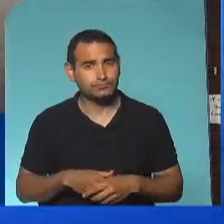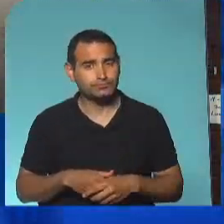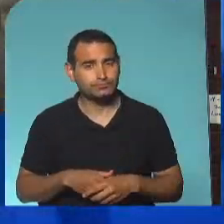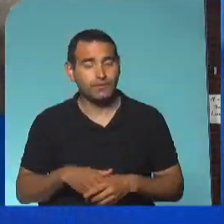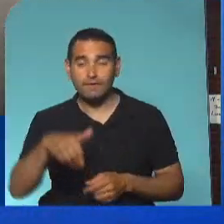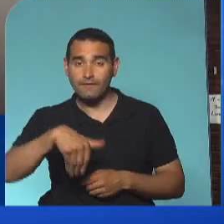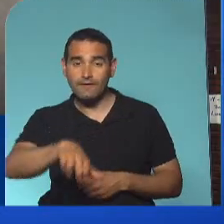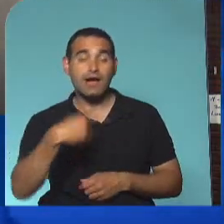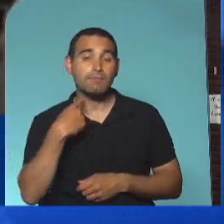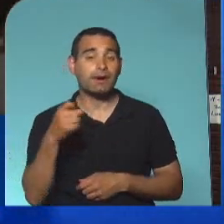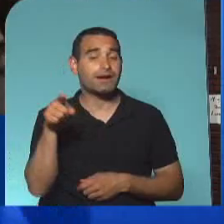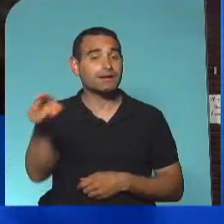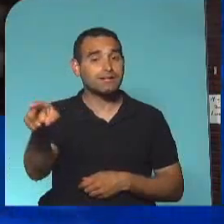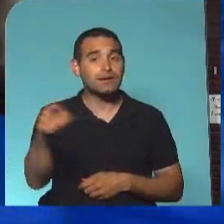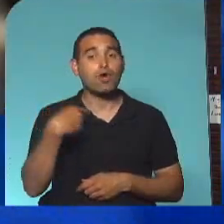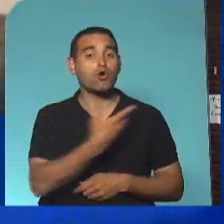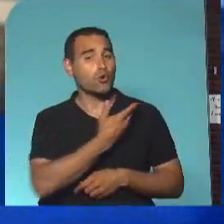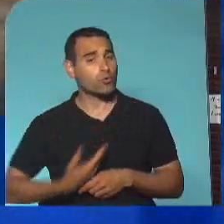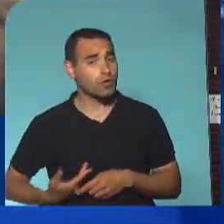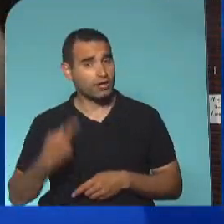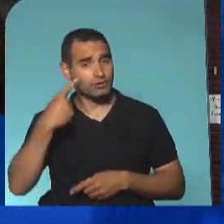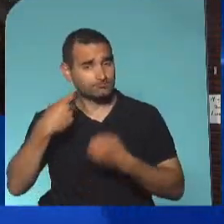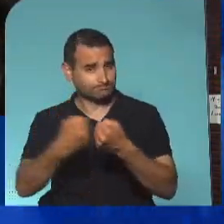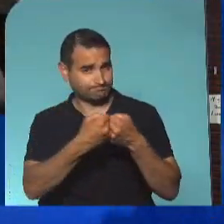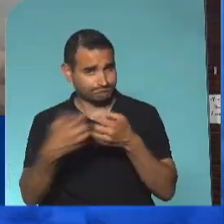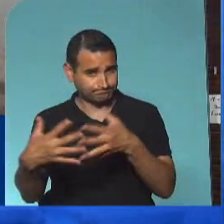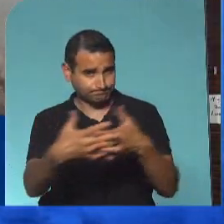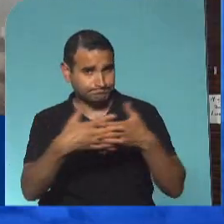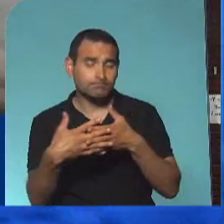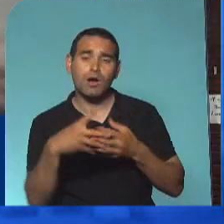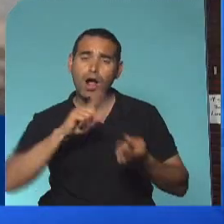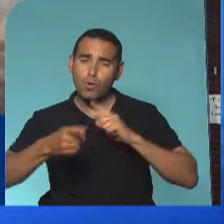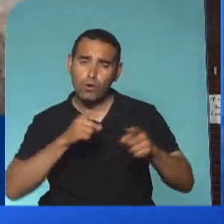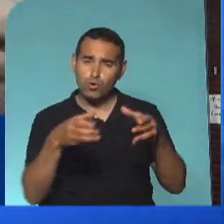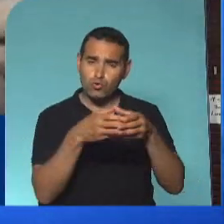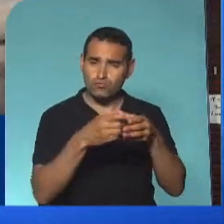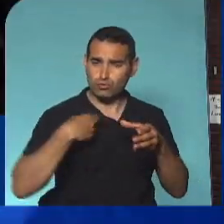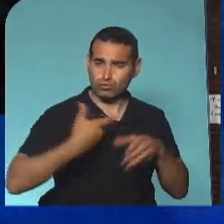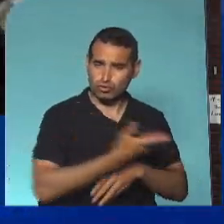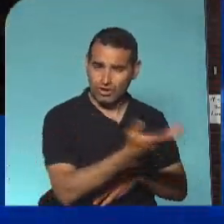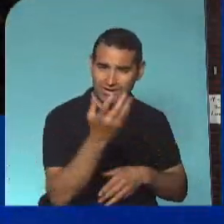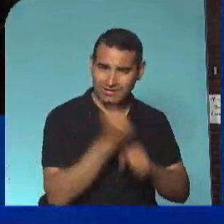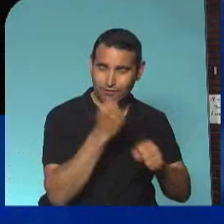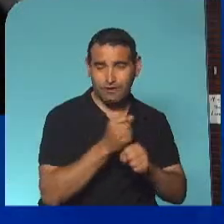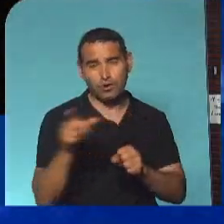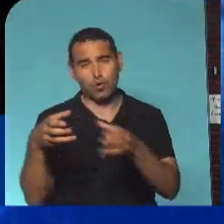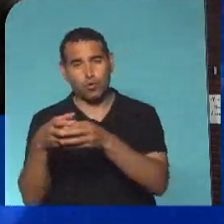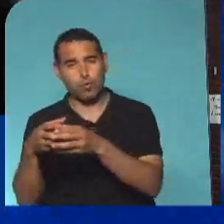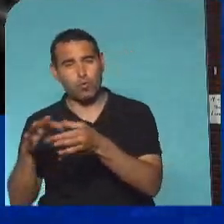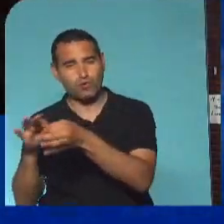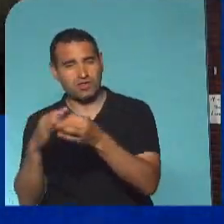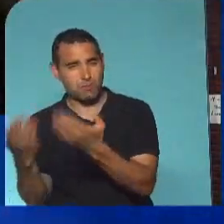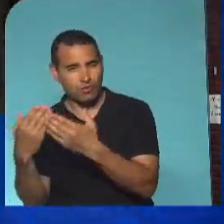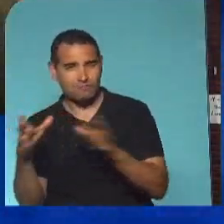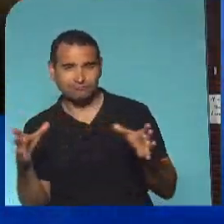en instantes, España con gobierno de coalición. Un acuerdo entre el Partido Socialista Obrero Español y Unidas Podemos abre la